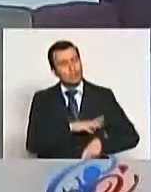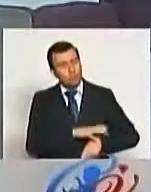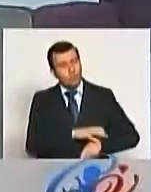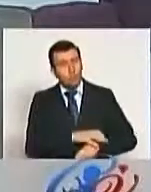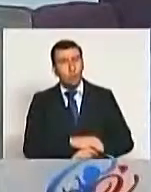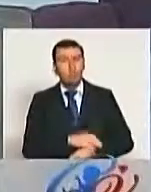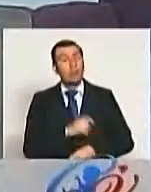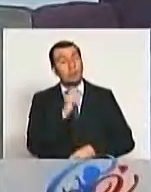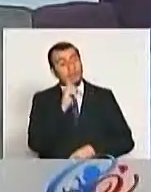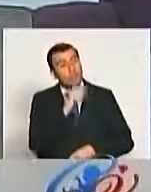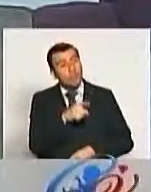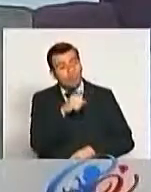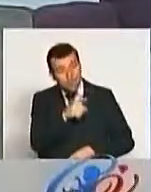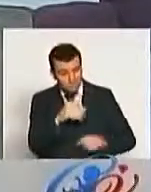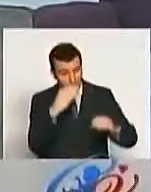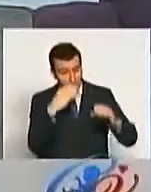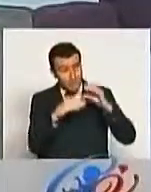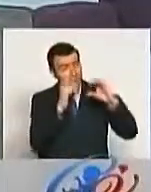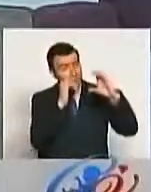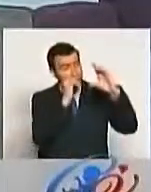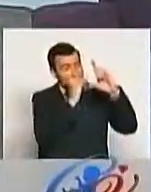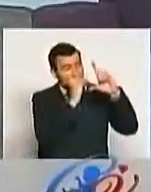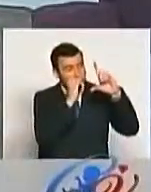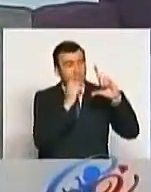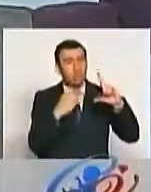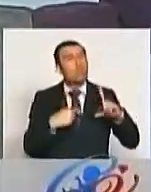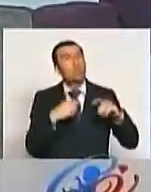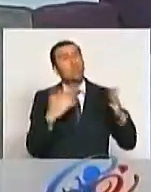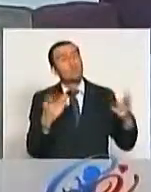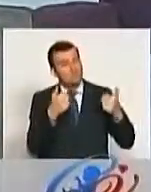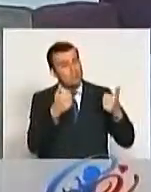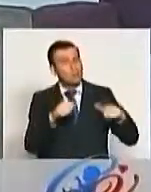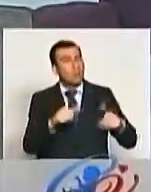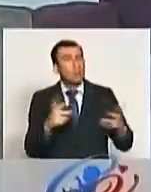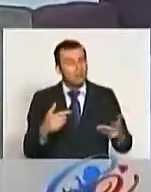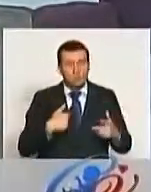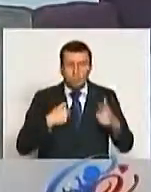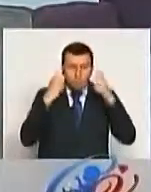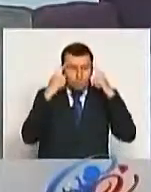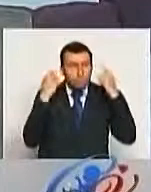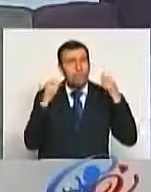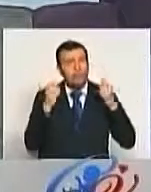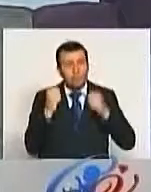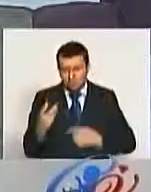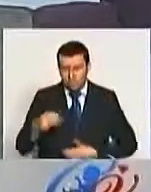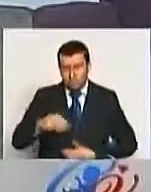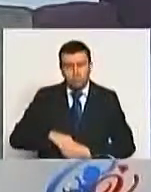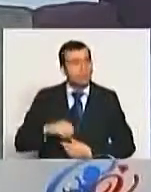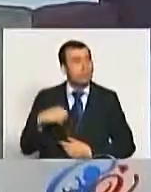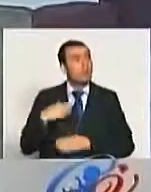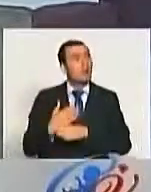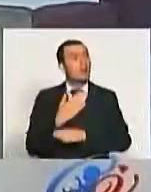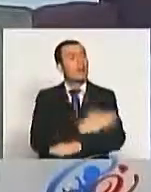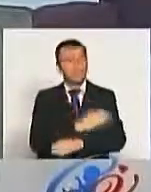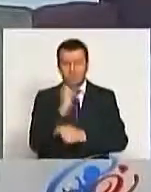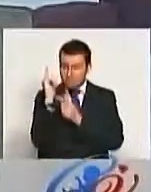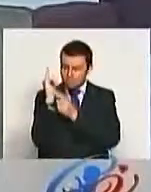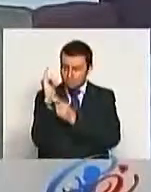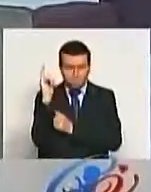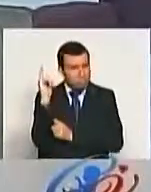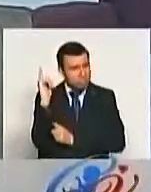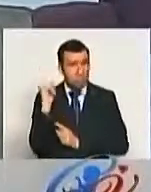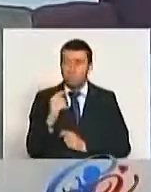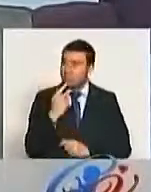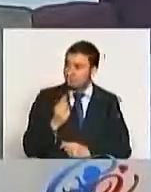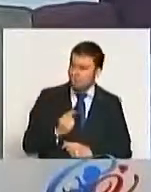con colposcopia, le dije que cómo había salido, que porque yo vivía muy preocupada por el virus, por ese virus que yo había salido. Entonces ella me dijo, ¿cómo se le ocurre?